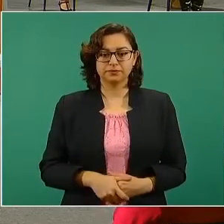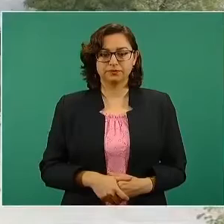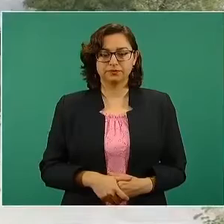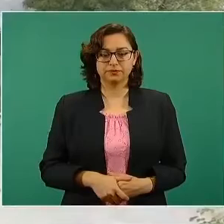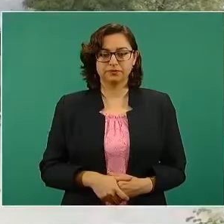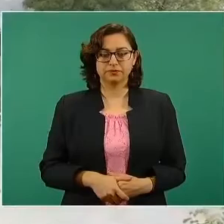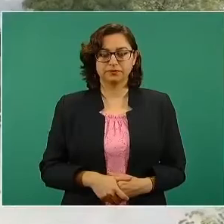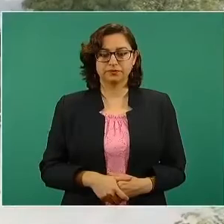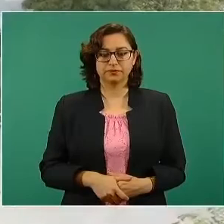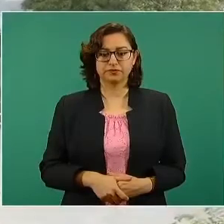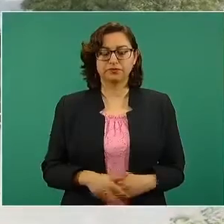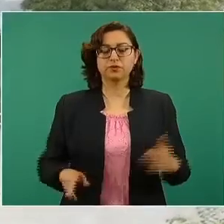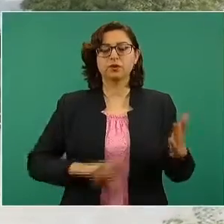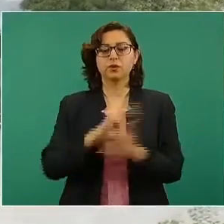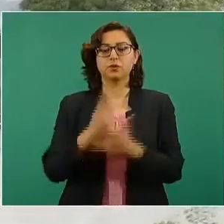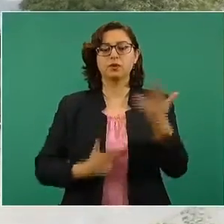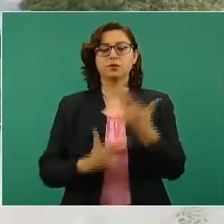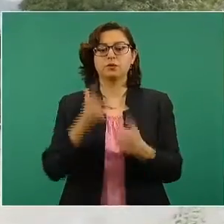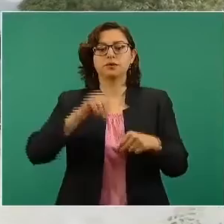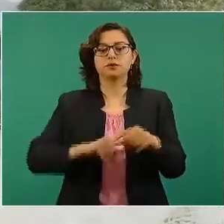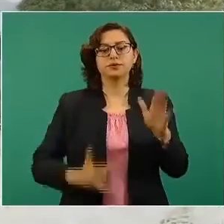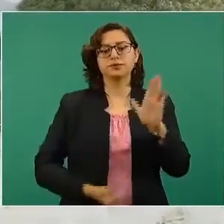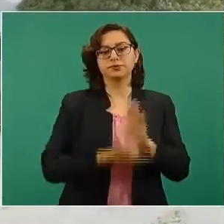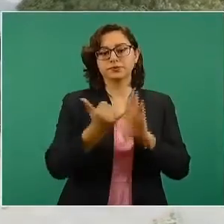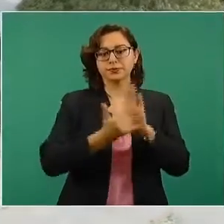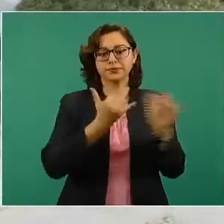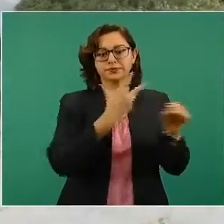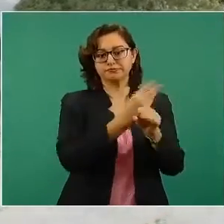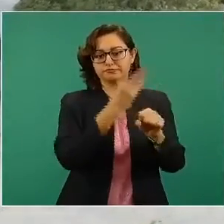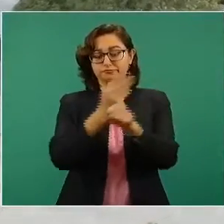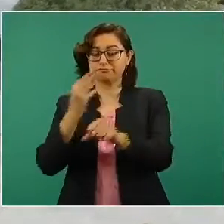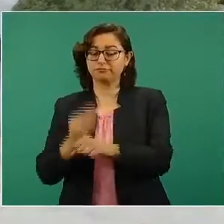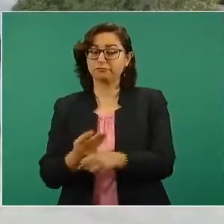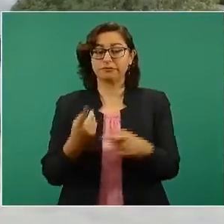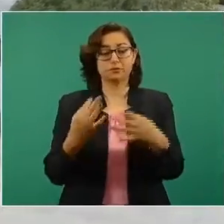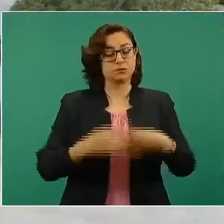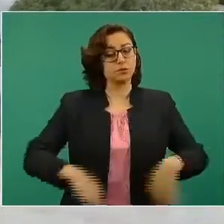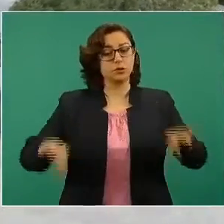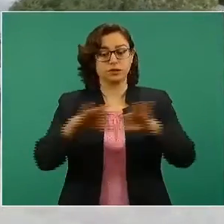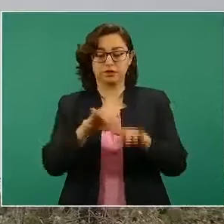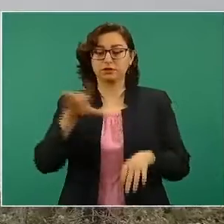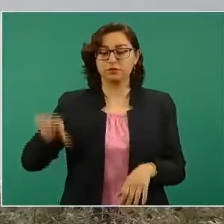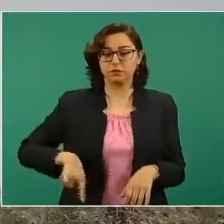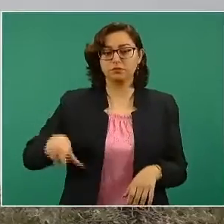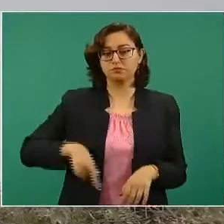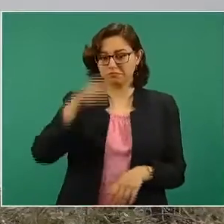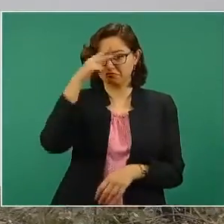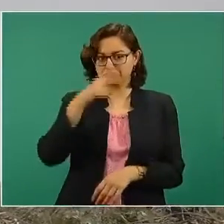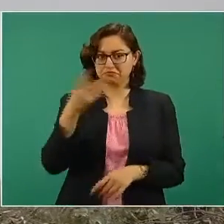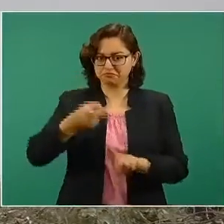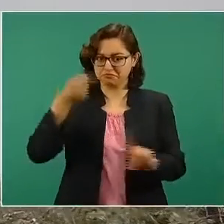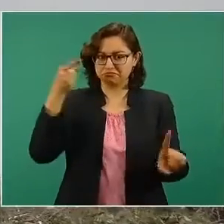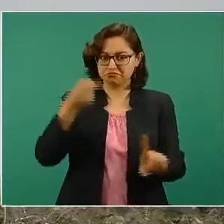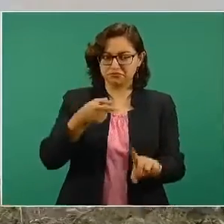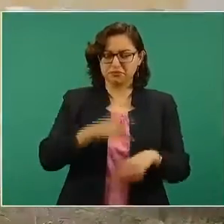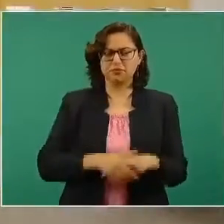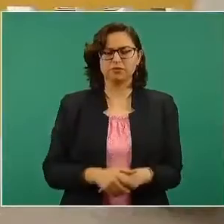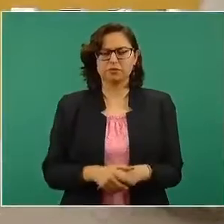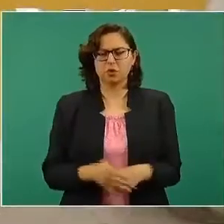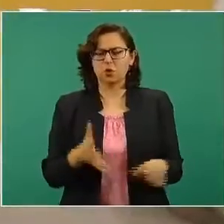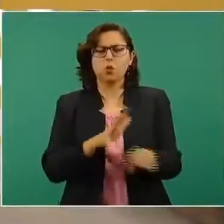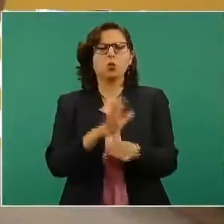El Programa Nacional de Reconstrucción es uno de los programas prioritarios del Gobierno de México y tiene como